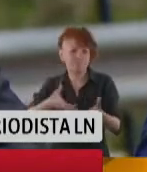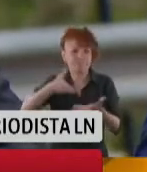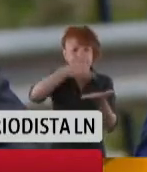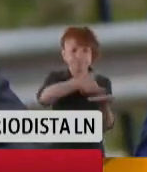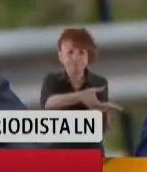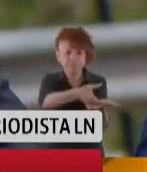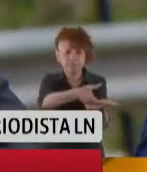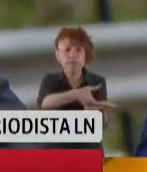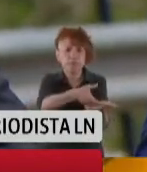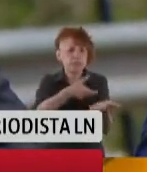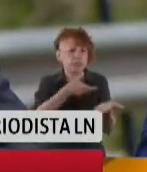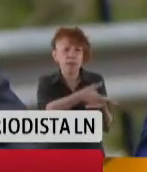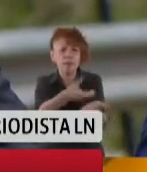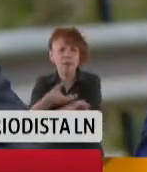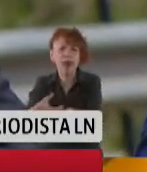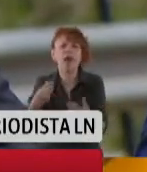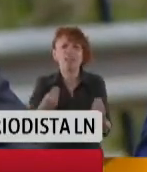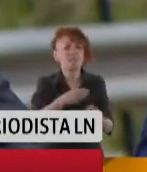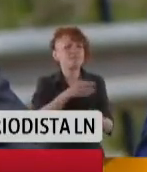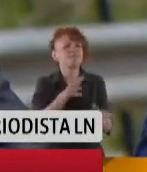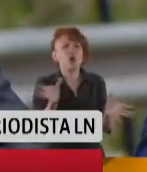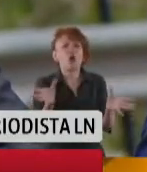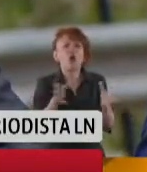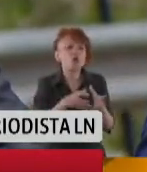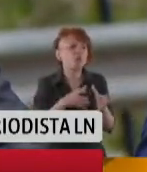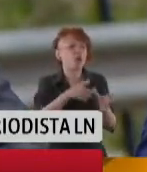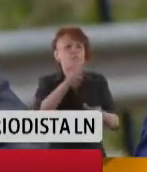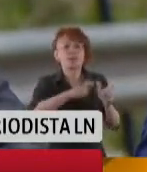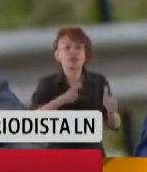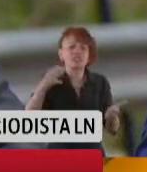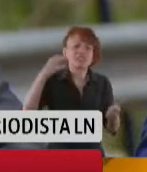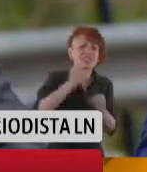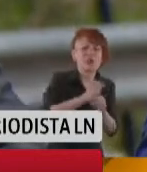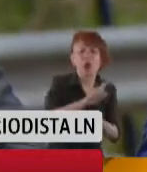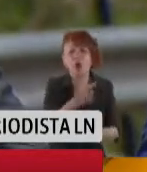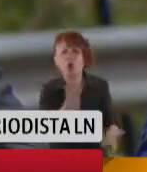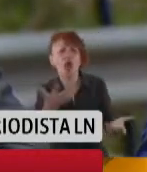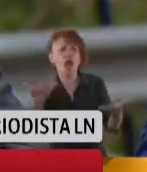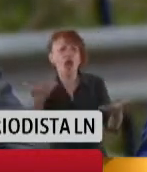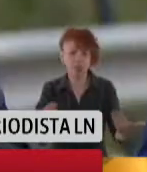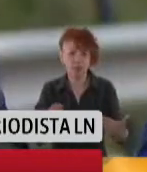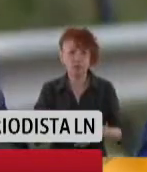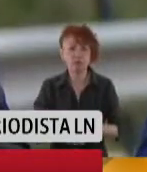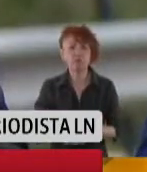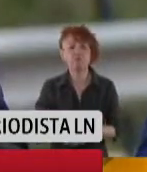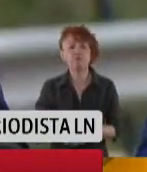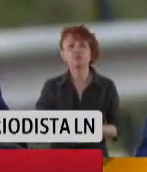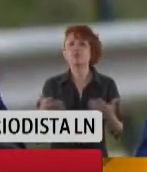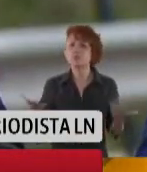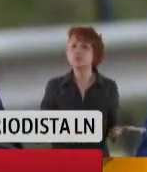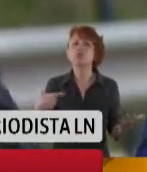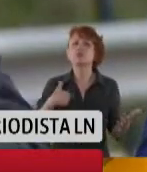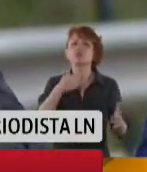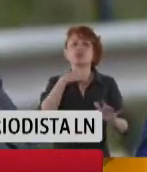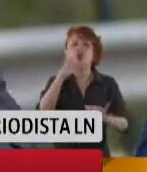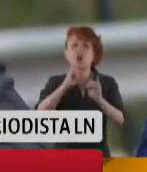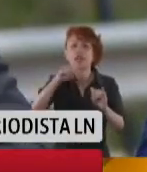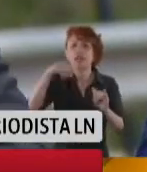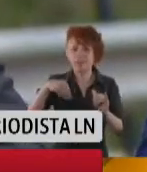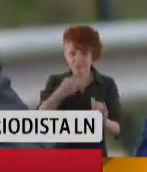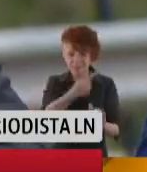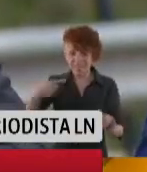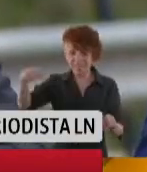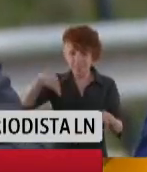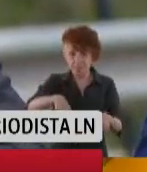candidato, que la economía le consume todo su tiempo y toda su energía. Sabemos que él tiene una ambición presidencial, pero es muy delicada